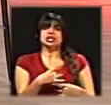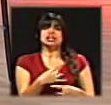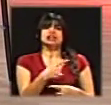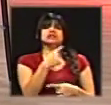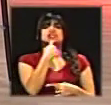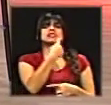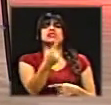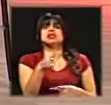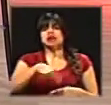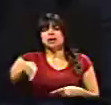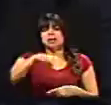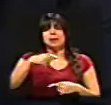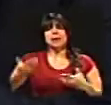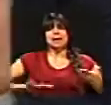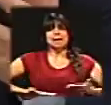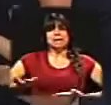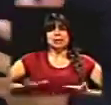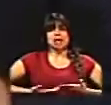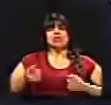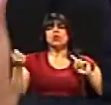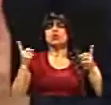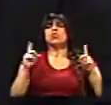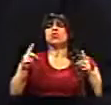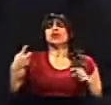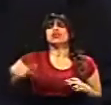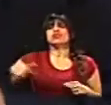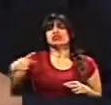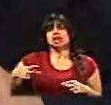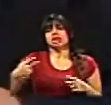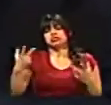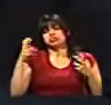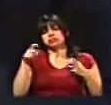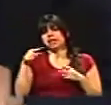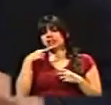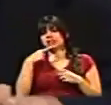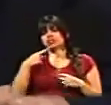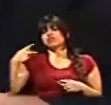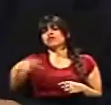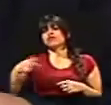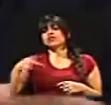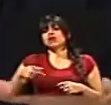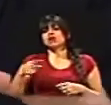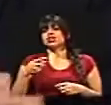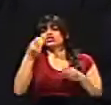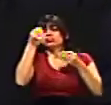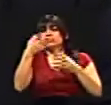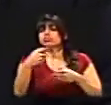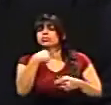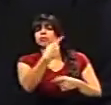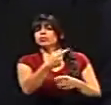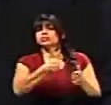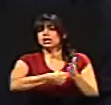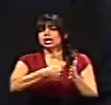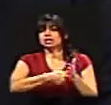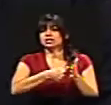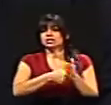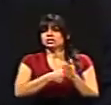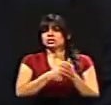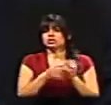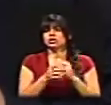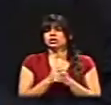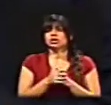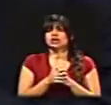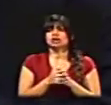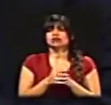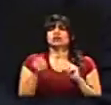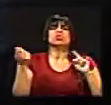a los empleados los riesgos, según ellos, que existen de esta en esta elección.